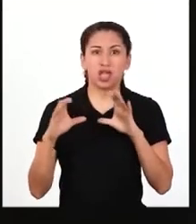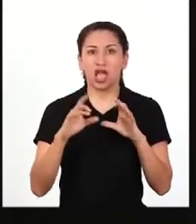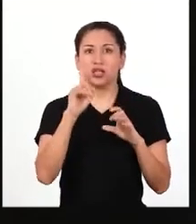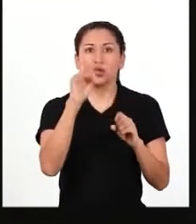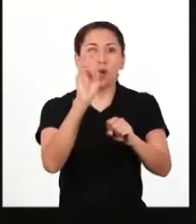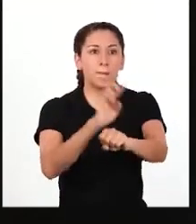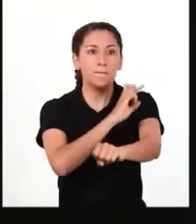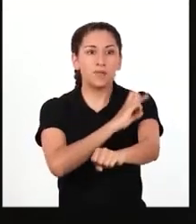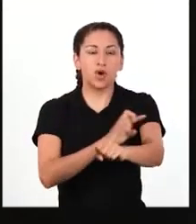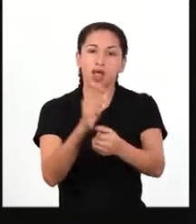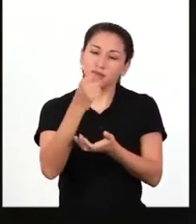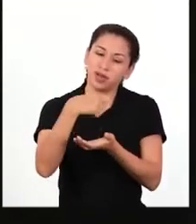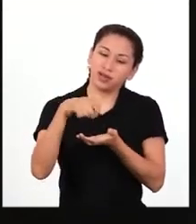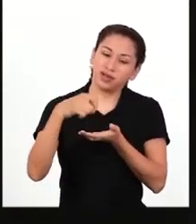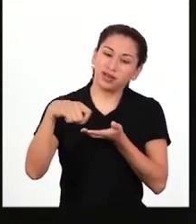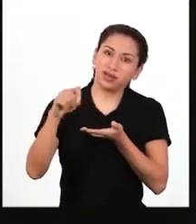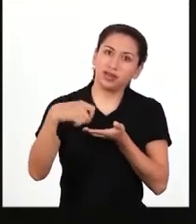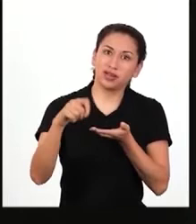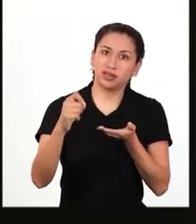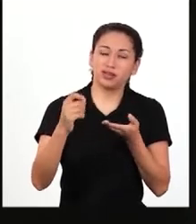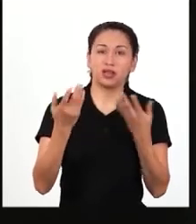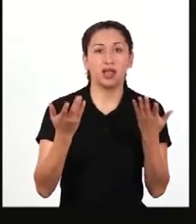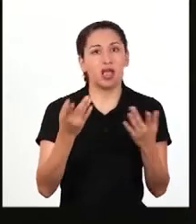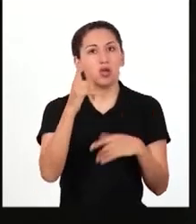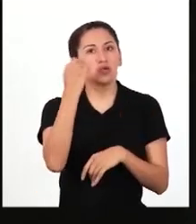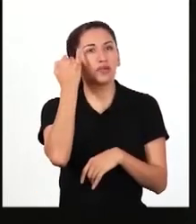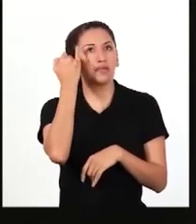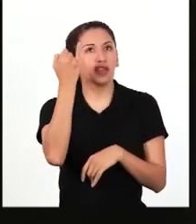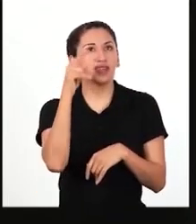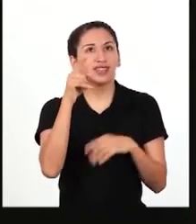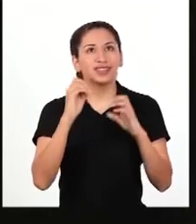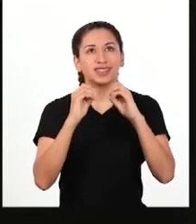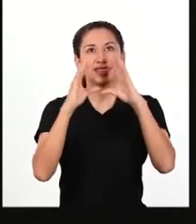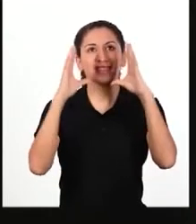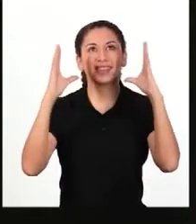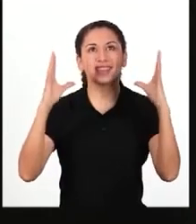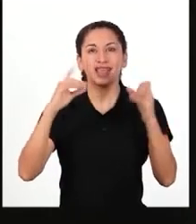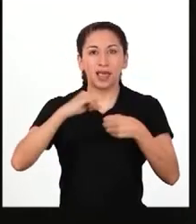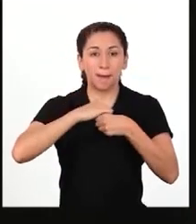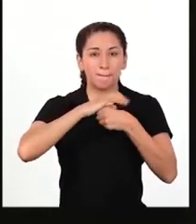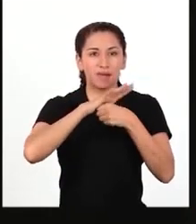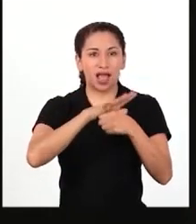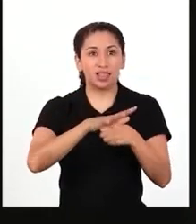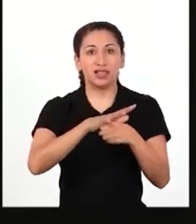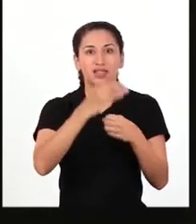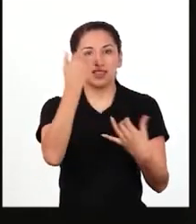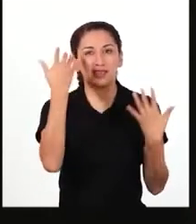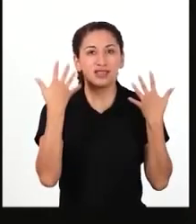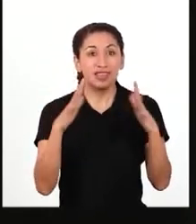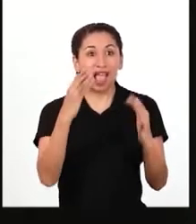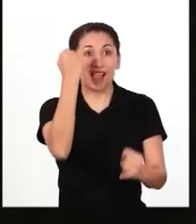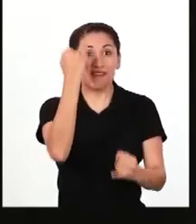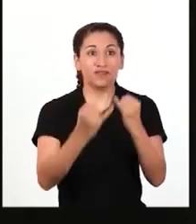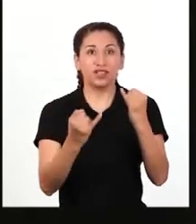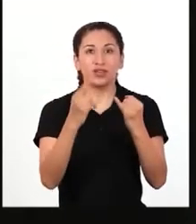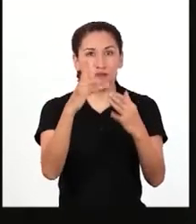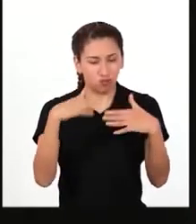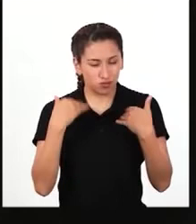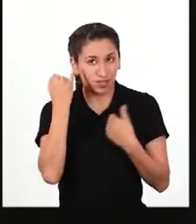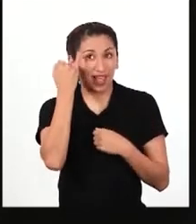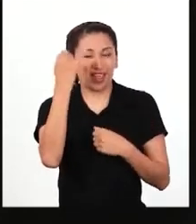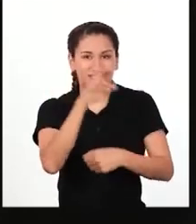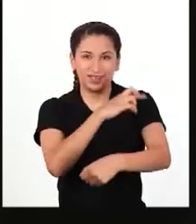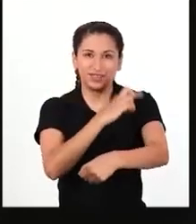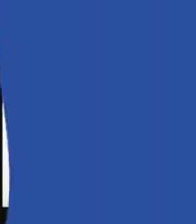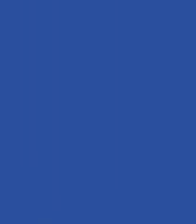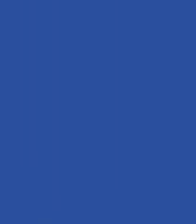esta pregunta. Pueden hacerlo en forma de un poema o de un escrito en prosa. Imaginen que esos días en el que la pandemia por fin